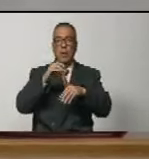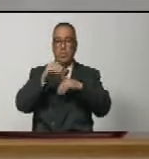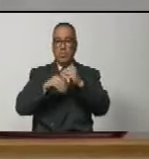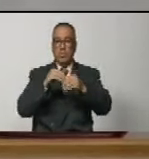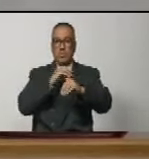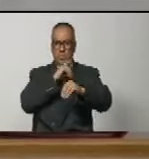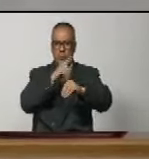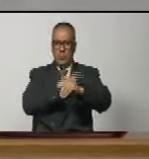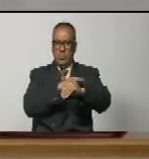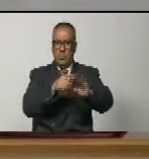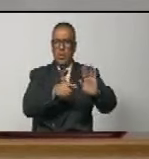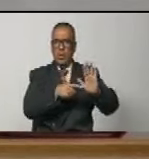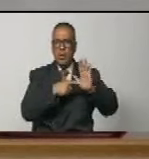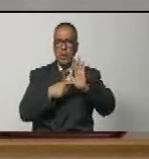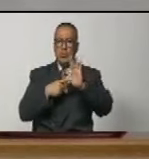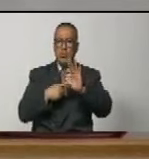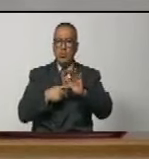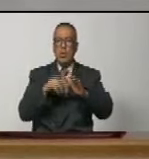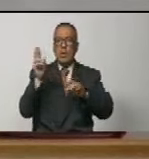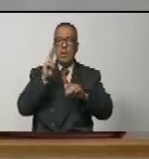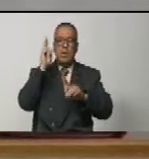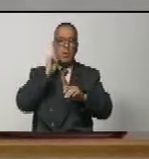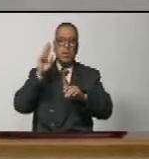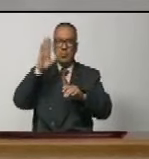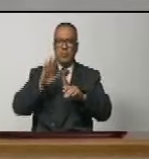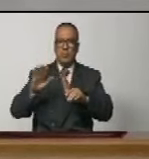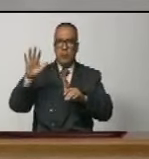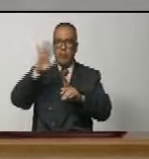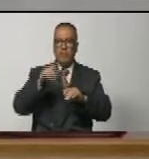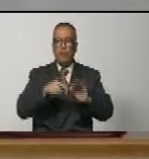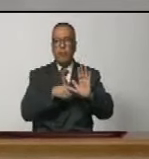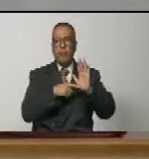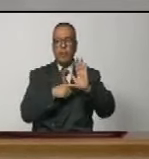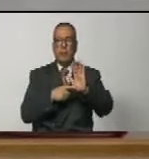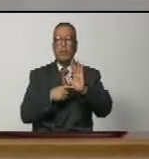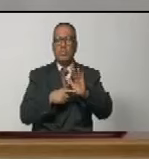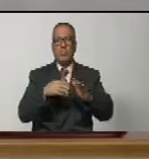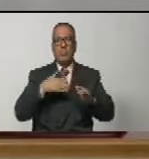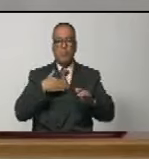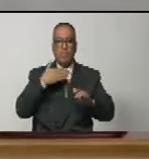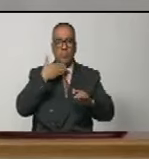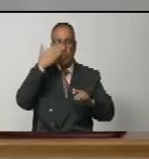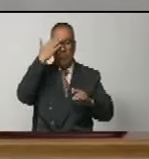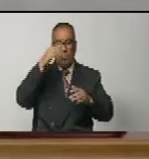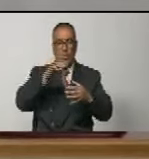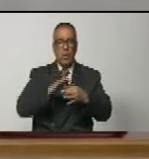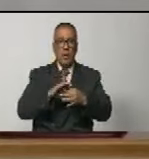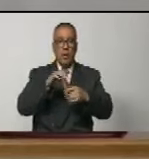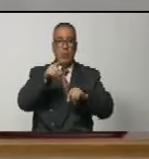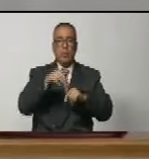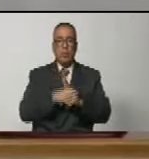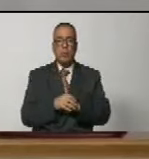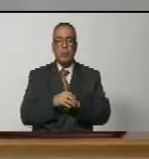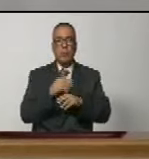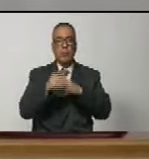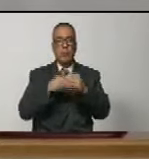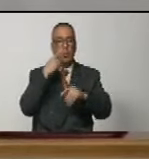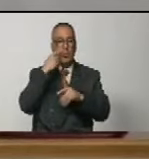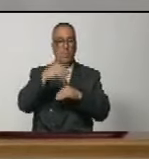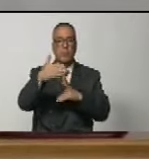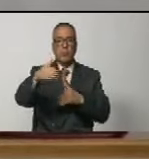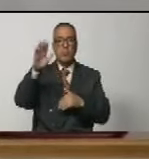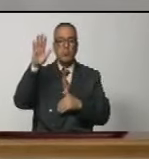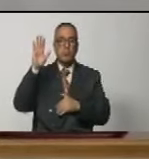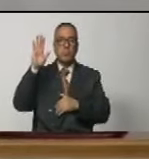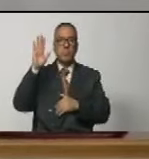y plenipotenciario de la República Bolivariana de Venezuela ante los Emiratos Árabes Unidos, sírvanse a manifestarlo